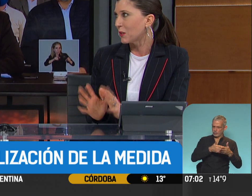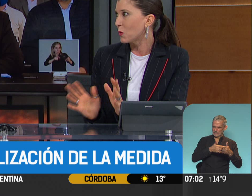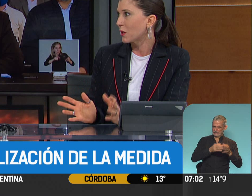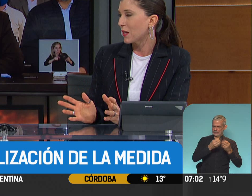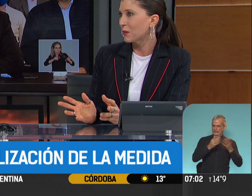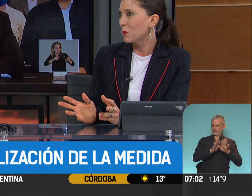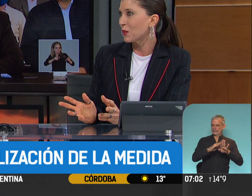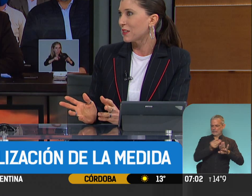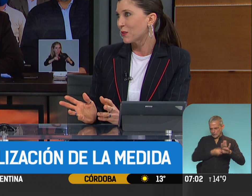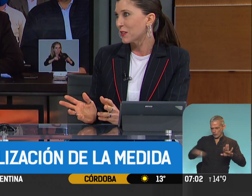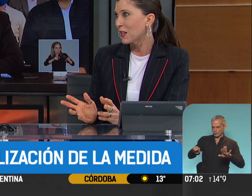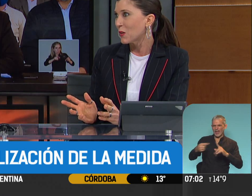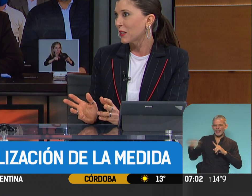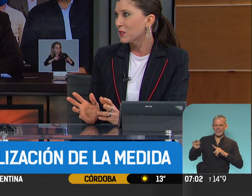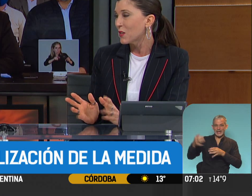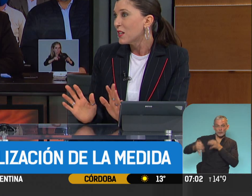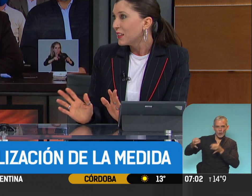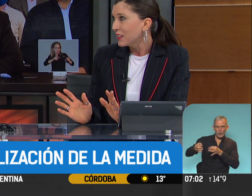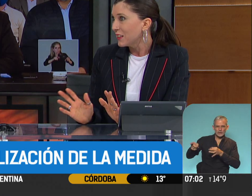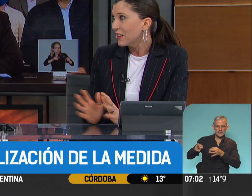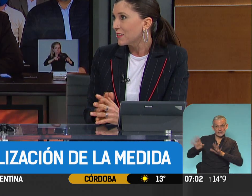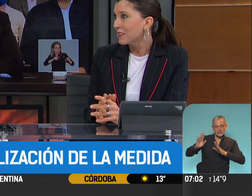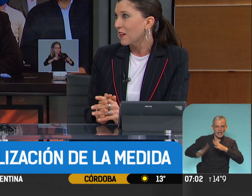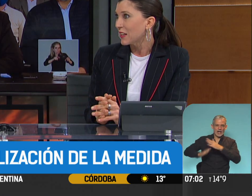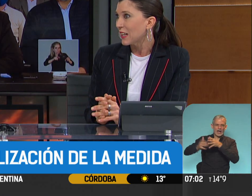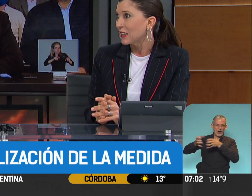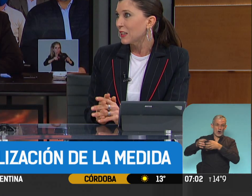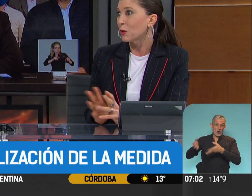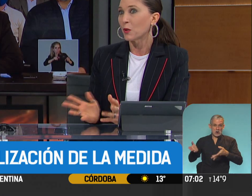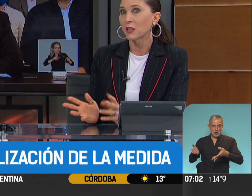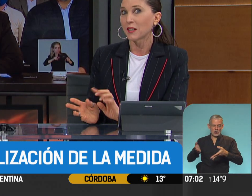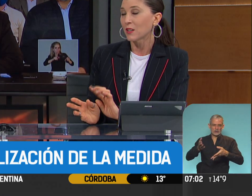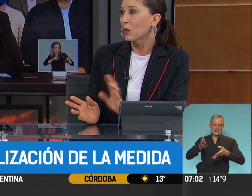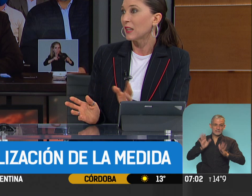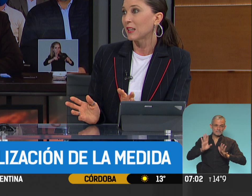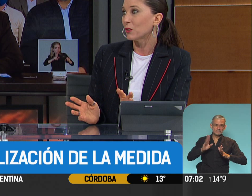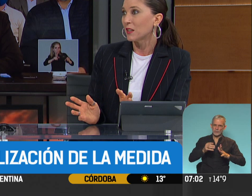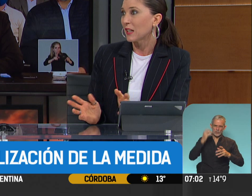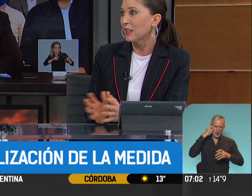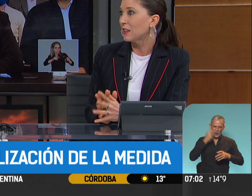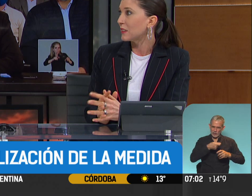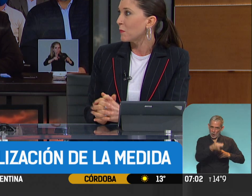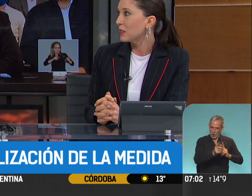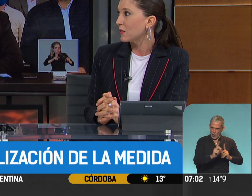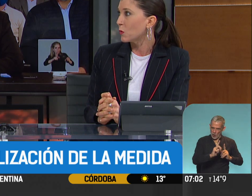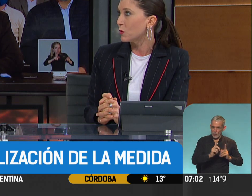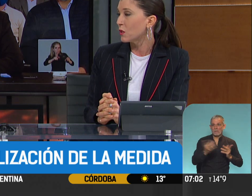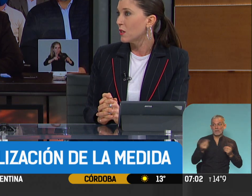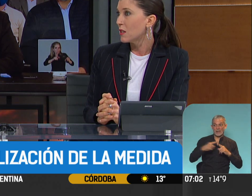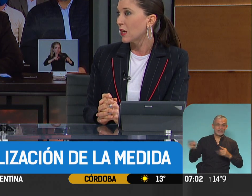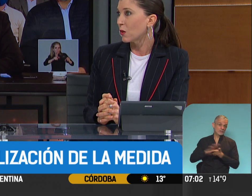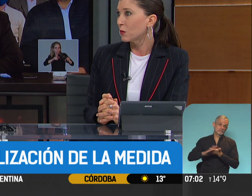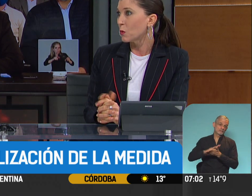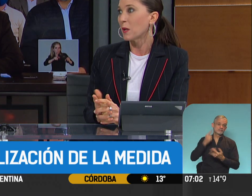algún artilugio las sesiones en el Congreso y se trabaría el decreto. Pero en este caso el decreto tendría que ir directamente a